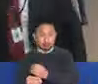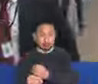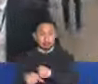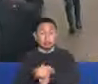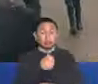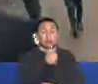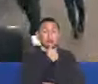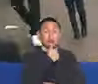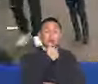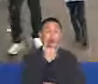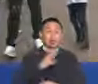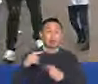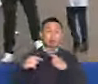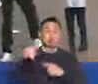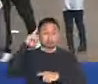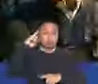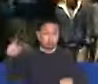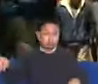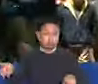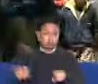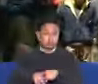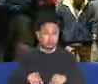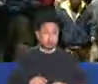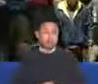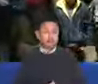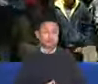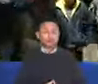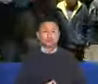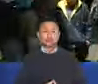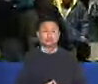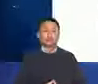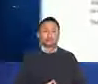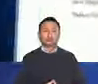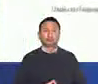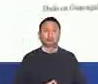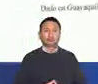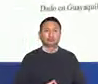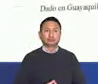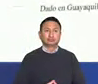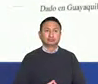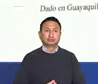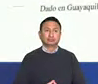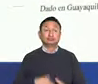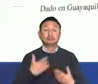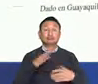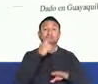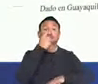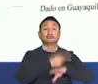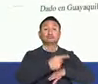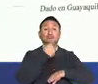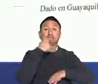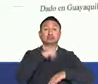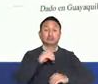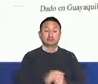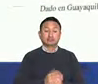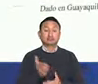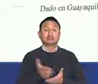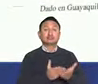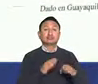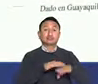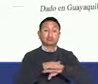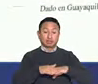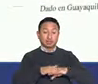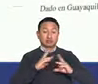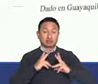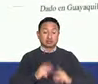sector privado según acuerdo entre empleadores y trabajadores. El decreto señala además que los servicios básicos